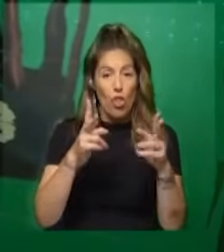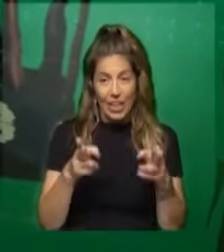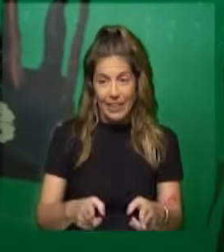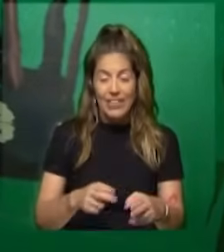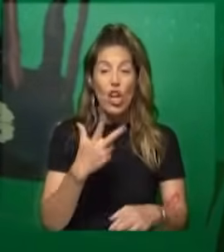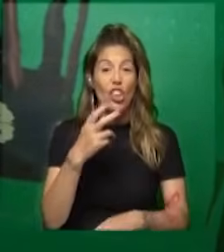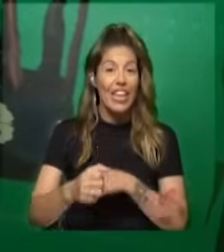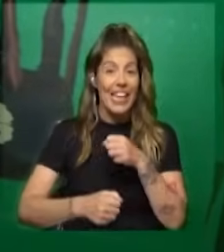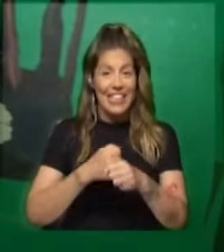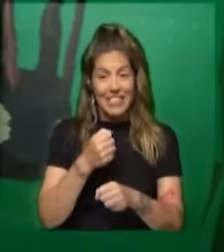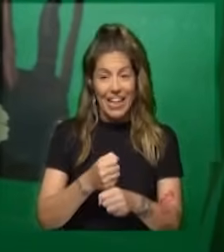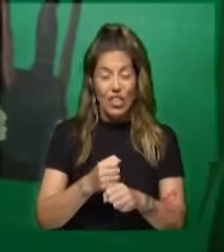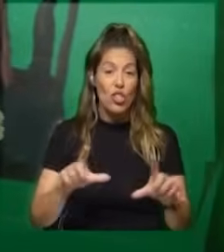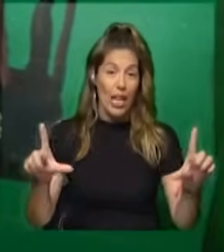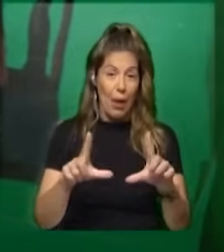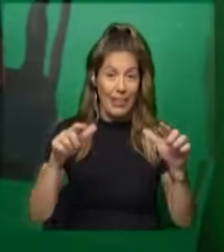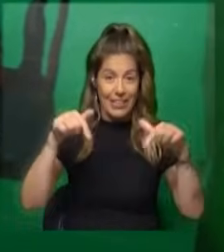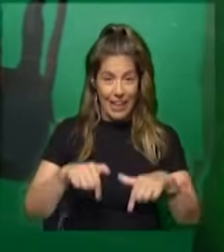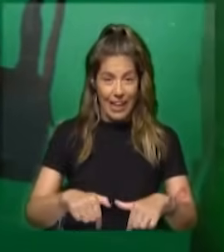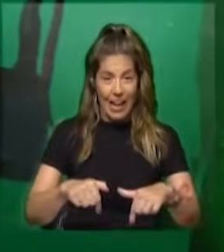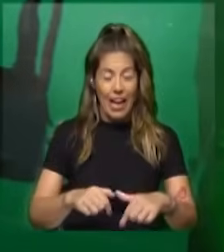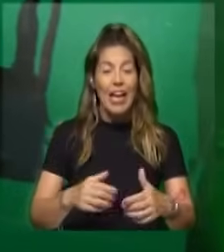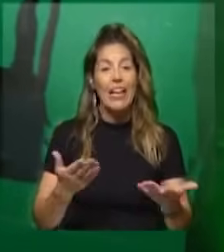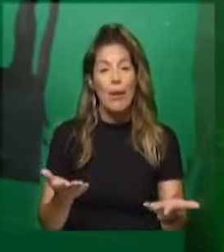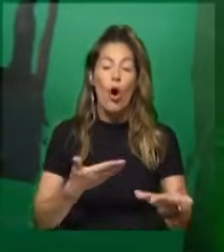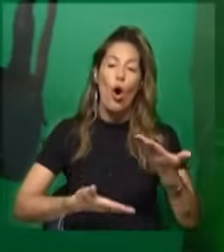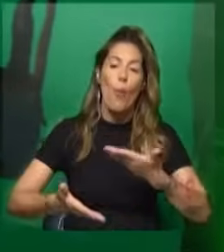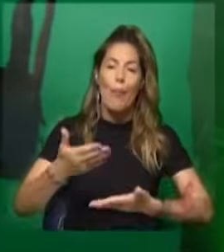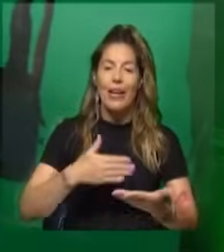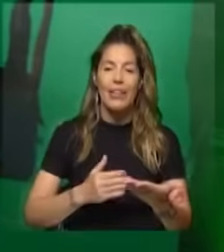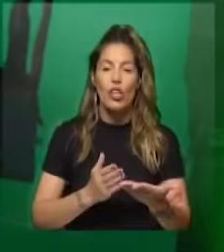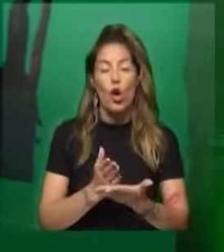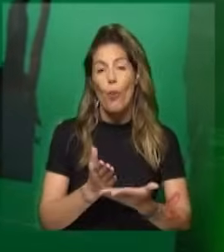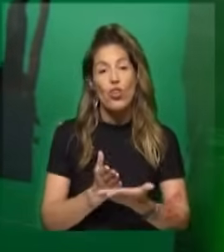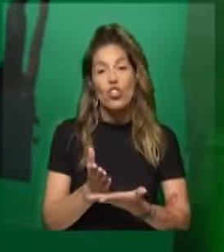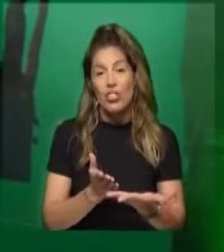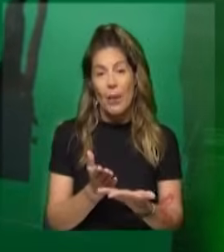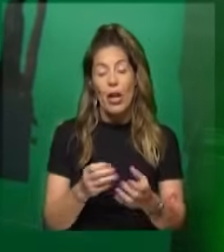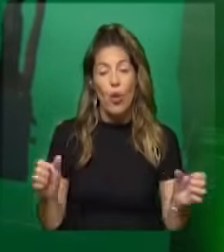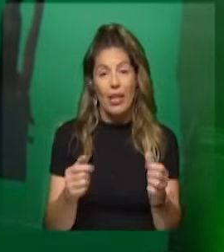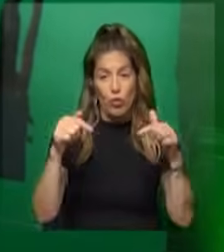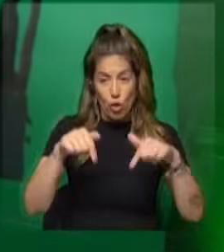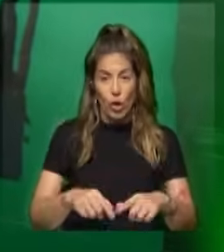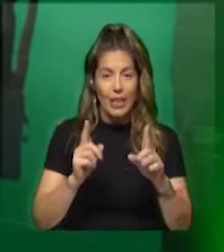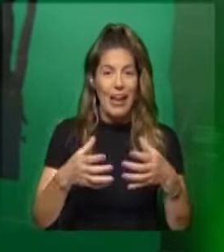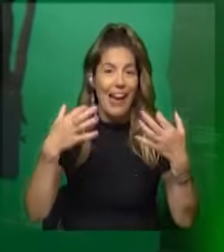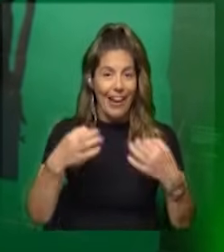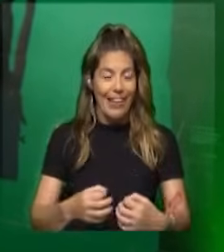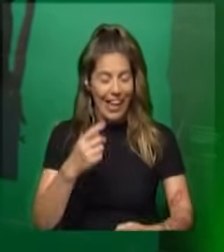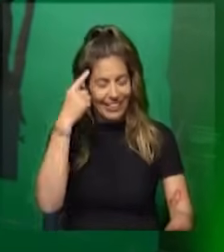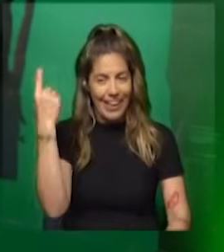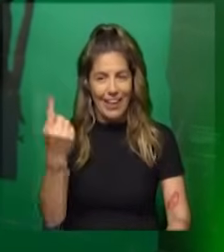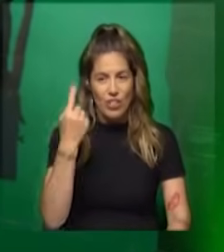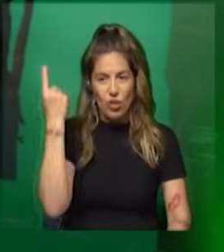lleva 3 años en la pantalla, en el que hemos estado compartiendo, como es habitual, y lo haremos también en el día de hoy, la realidad